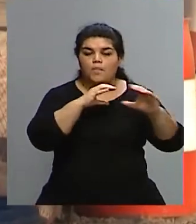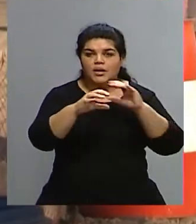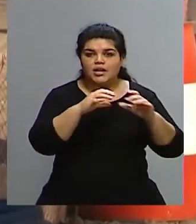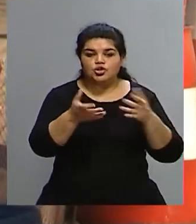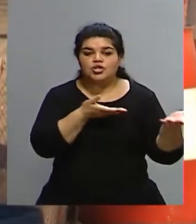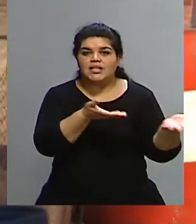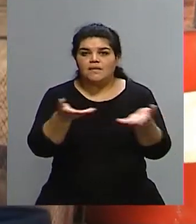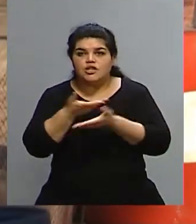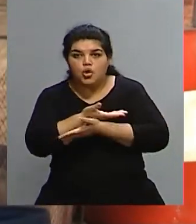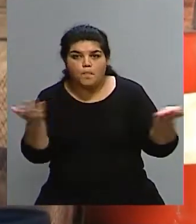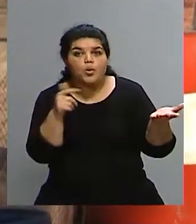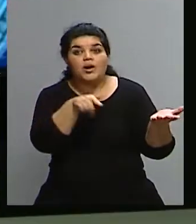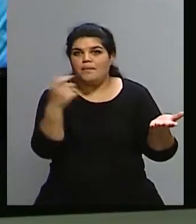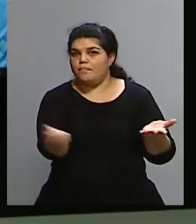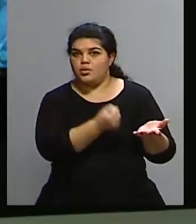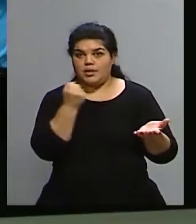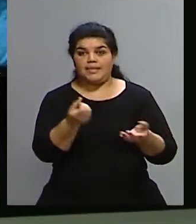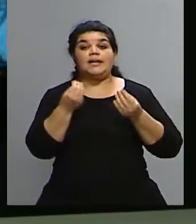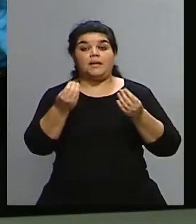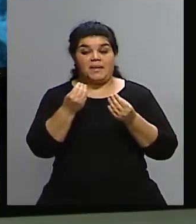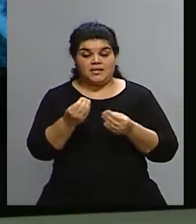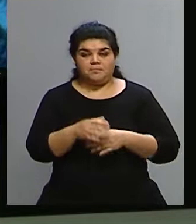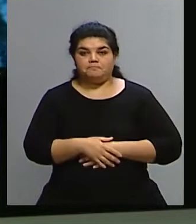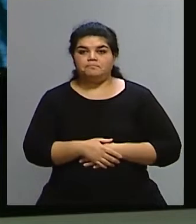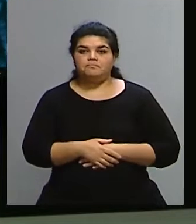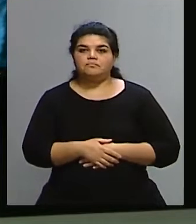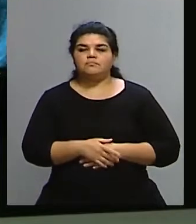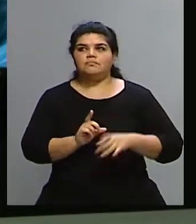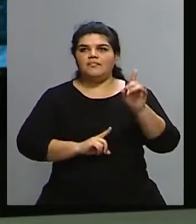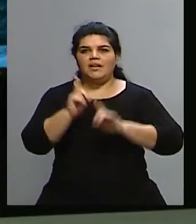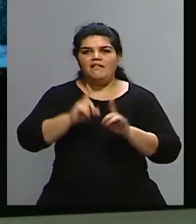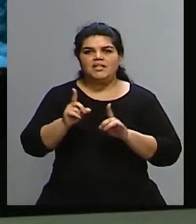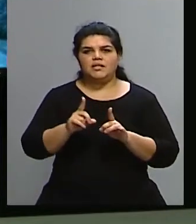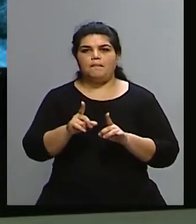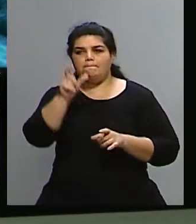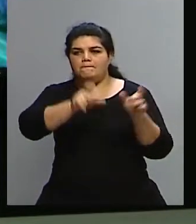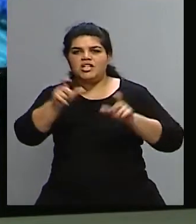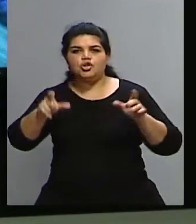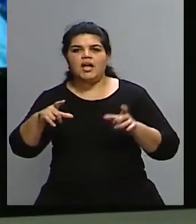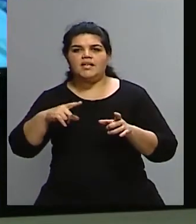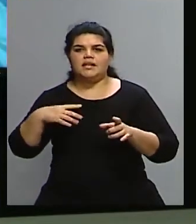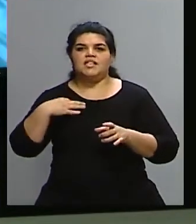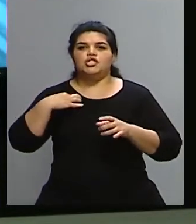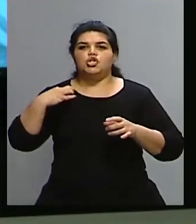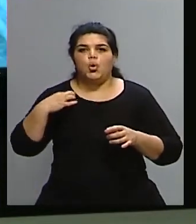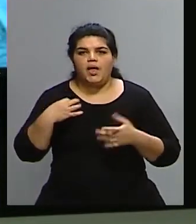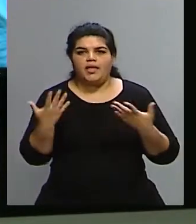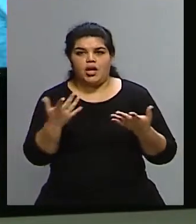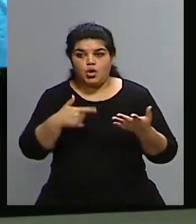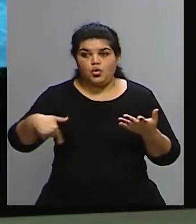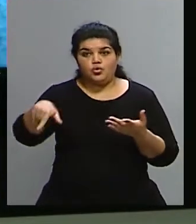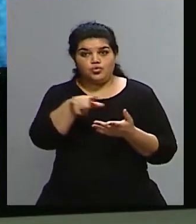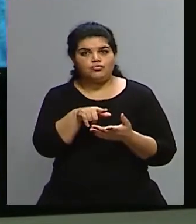porque el usuario externo, el más lejano a veces el ciudadano, y tenemos muchos usuarios cercanos que es el